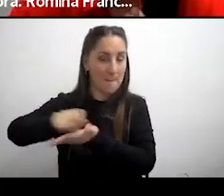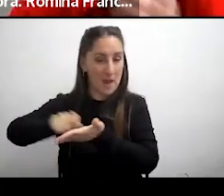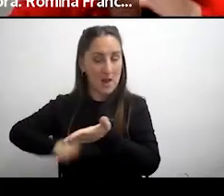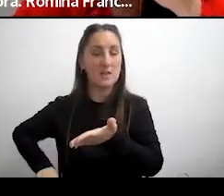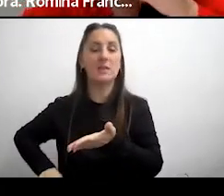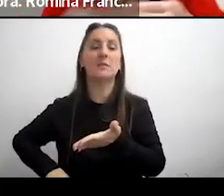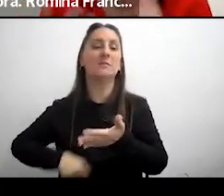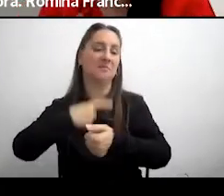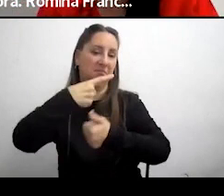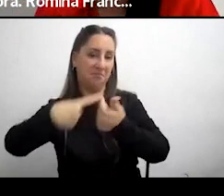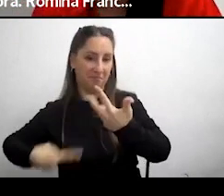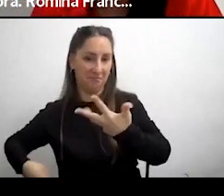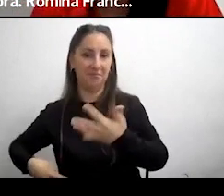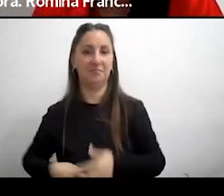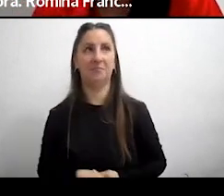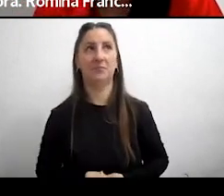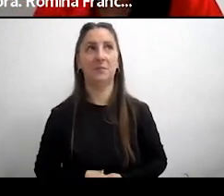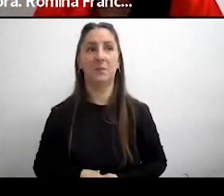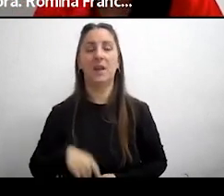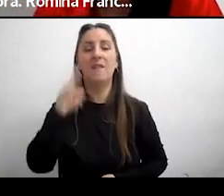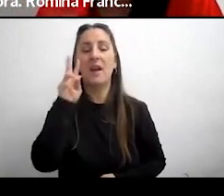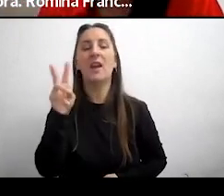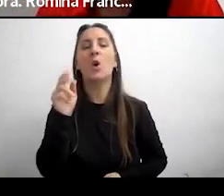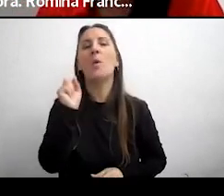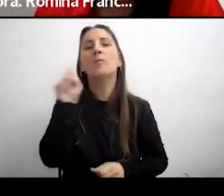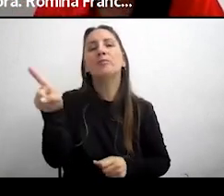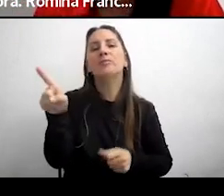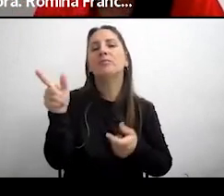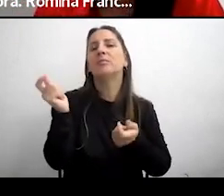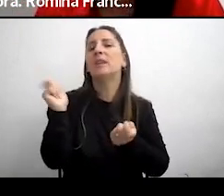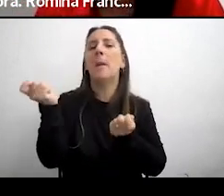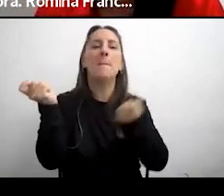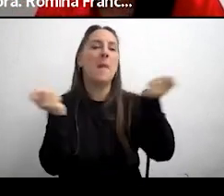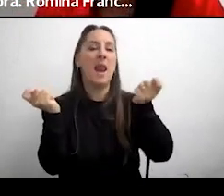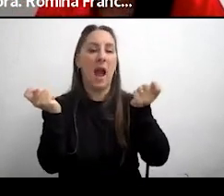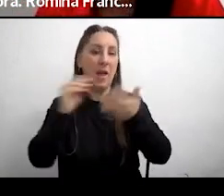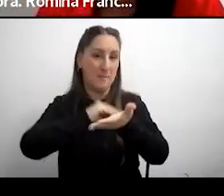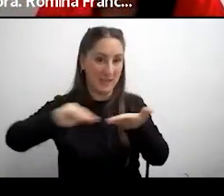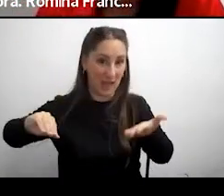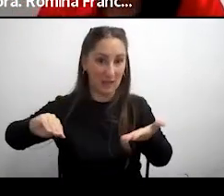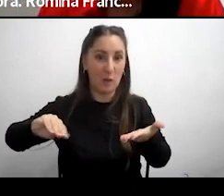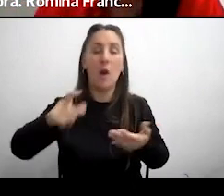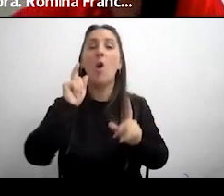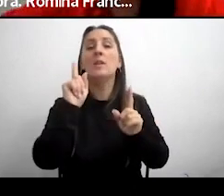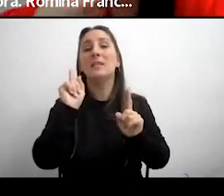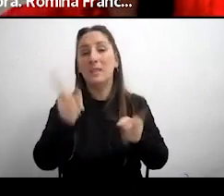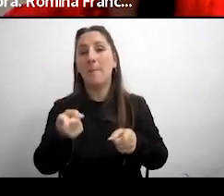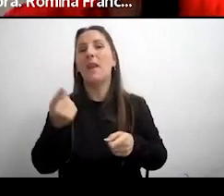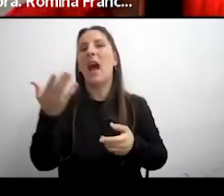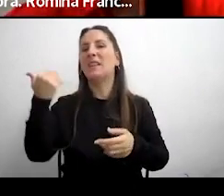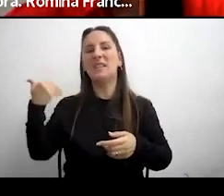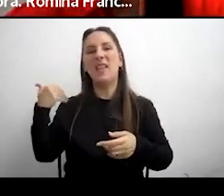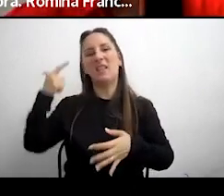DIALIR, o sea, hay que ir mucho a lo que es la jurisprudencia administrativa, lo mismo por supuesto si hubiera algún antecedente judicial